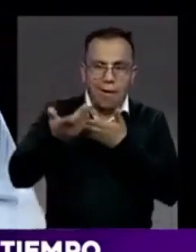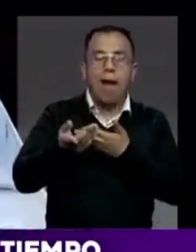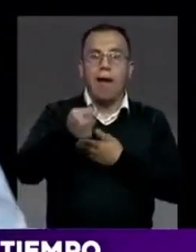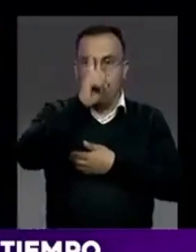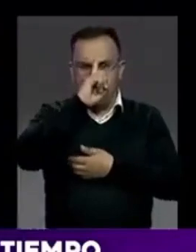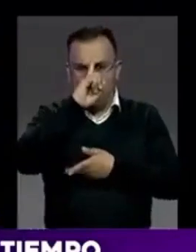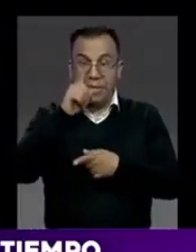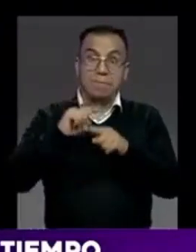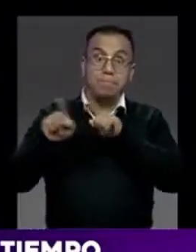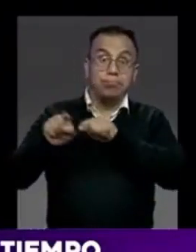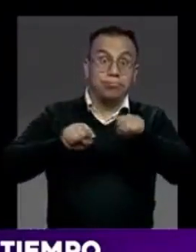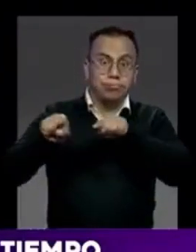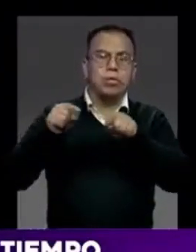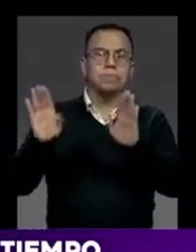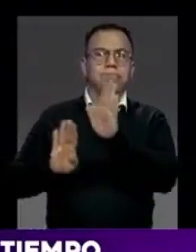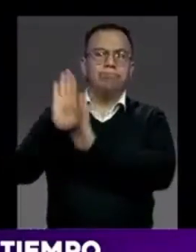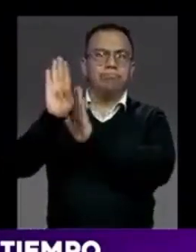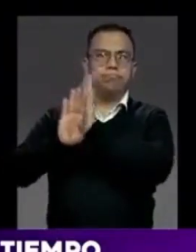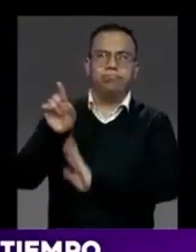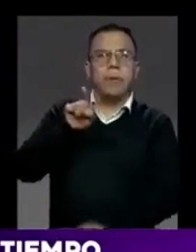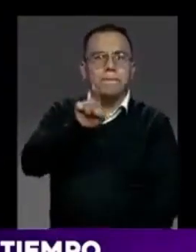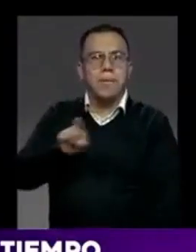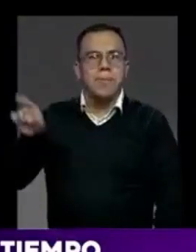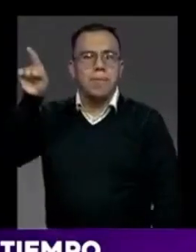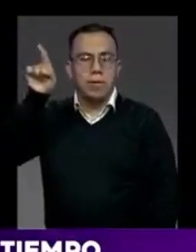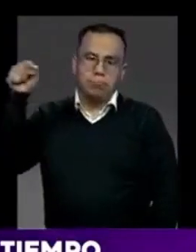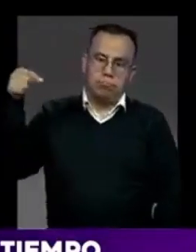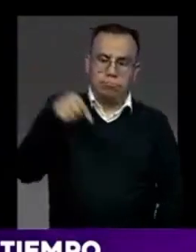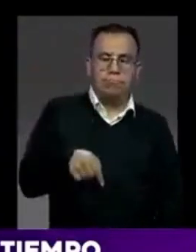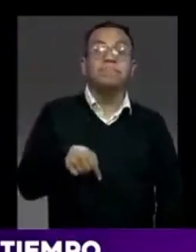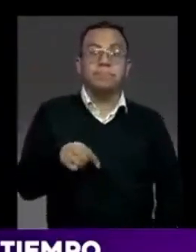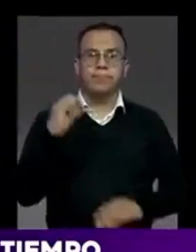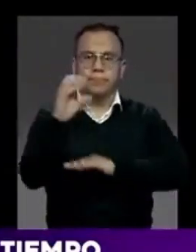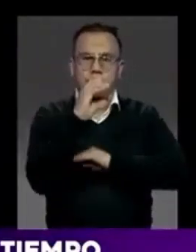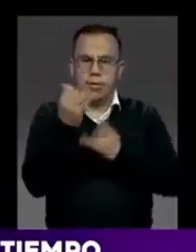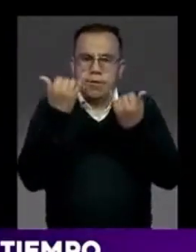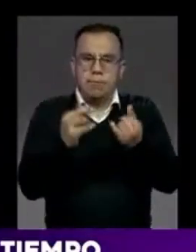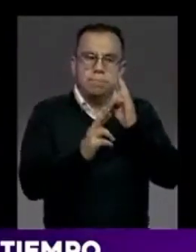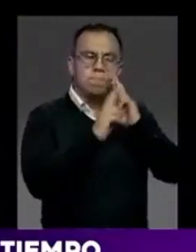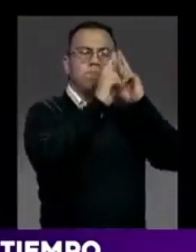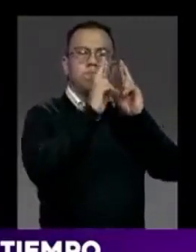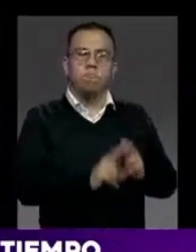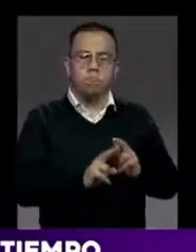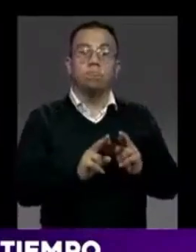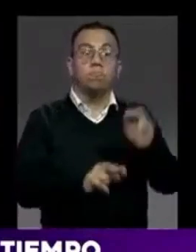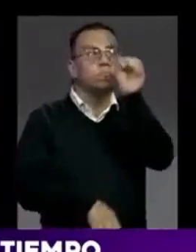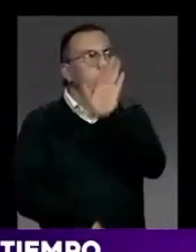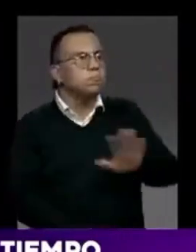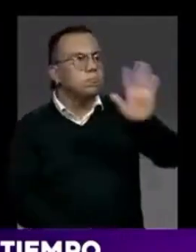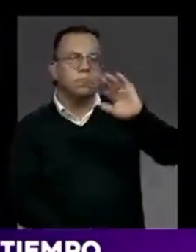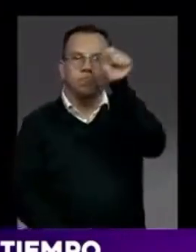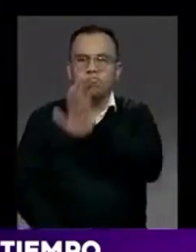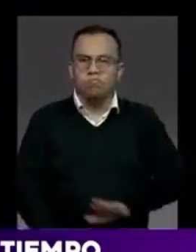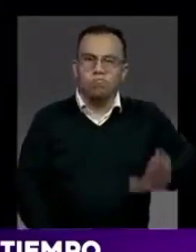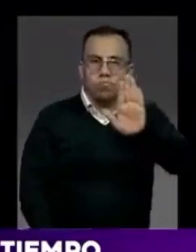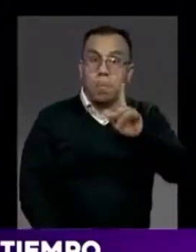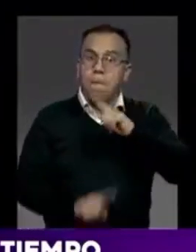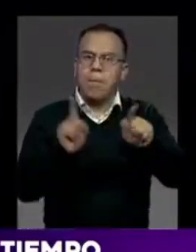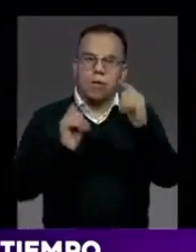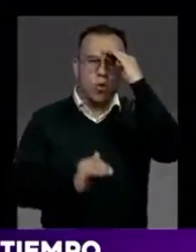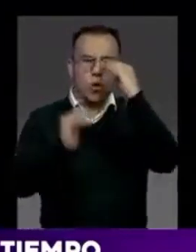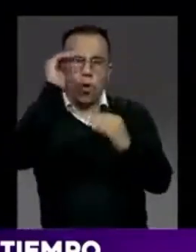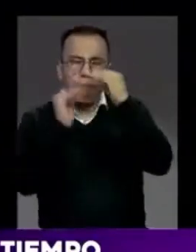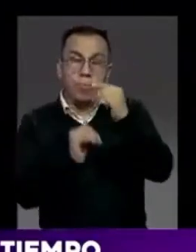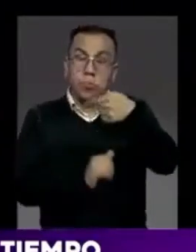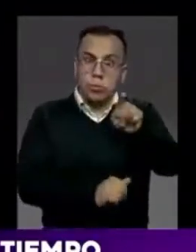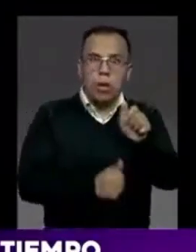la gran ejecutor ya es en alemania por eso colombia necesita desde ya reconocer sus regiones pero sobre todo sus competencias la